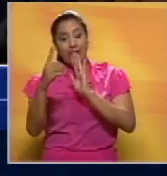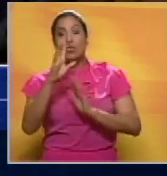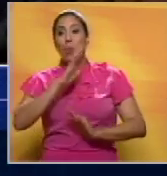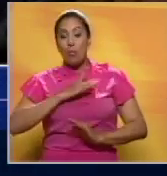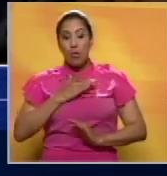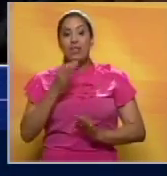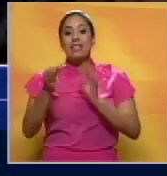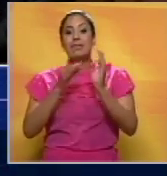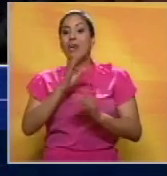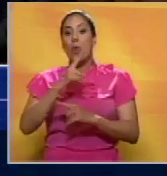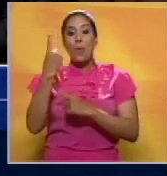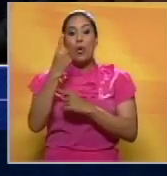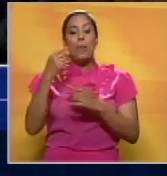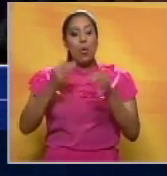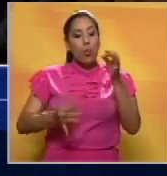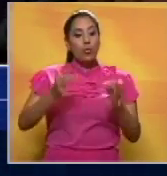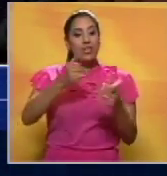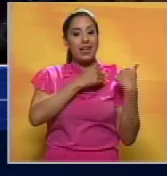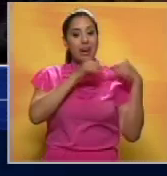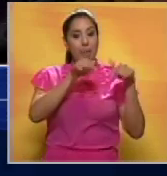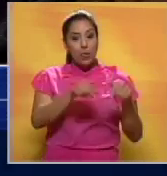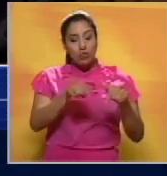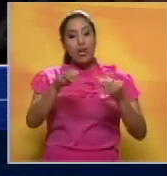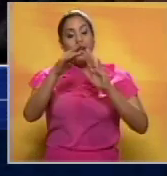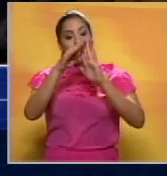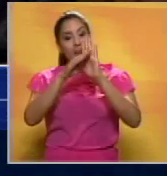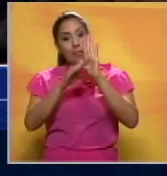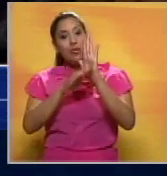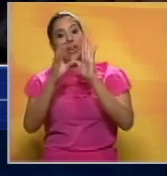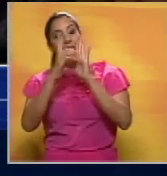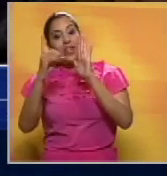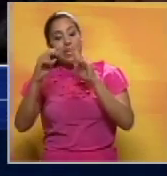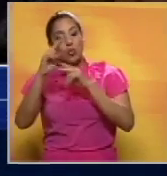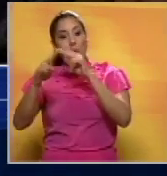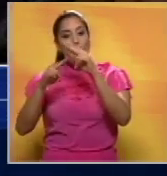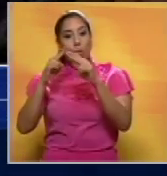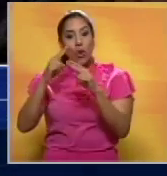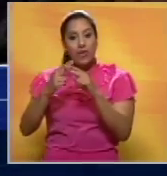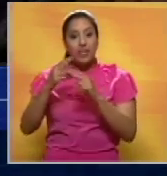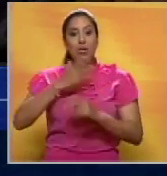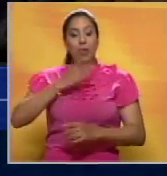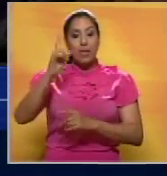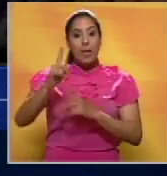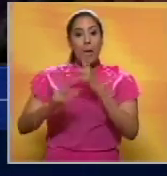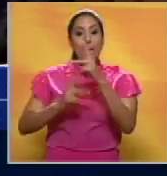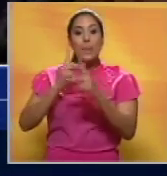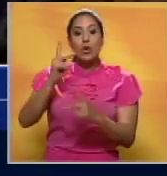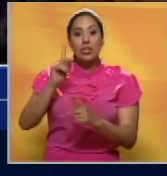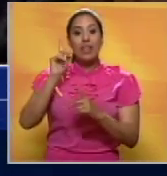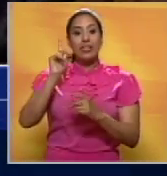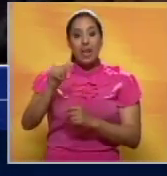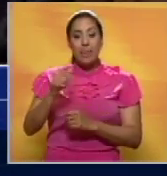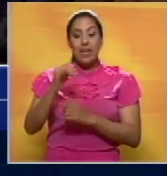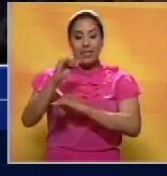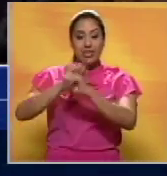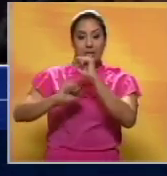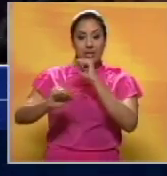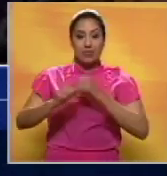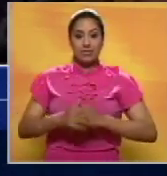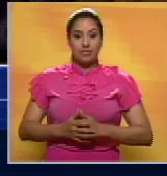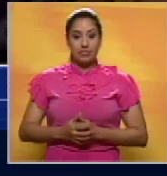pueden ser decretadas por instancias judiciales y cumpliendo con los derechos universales del debido proceso y derecho a la